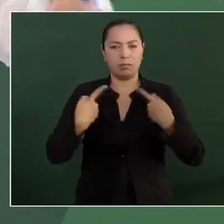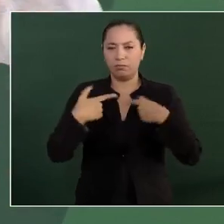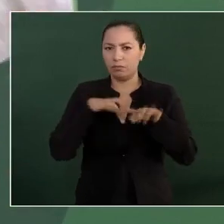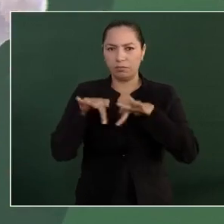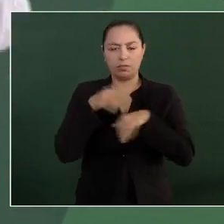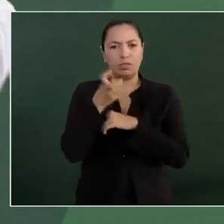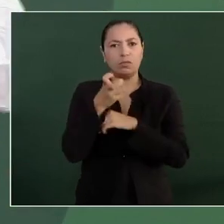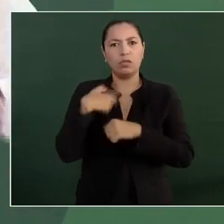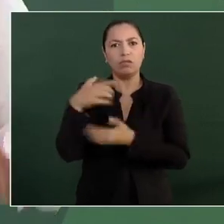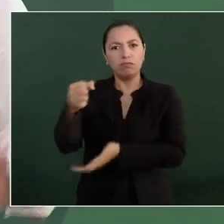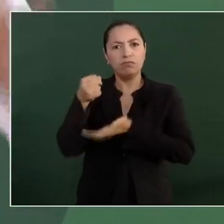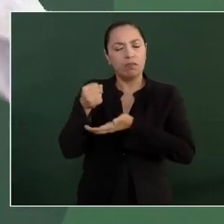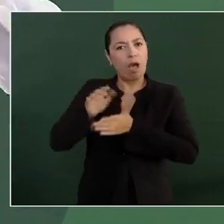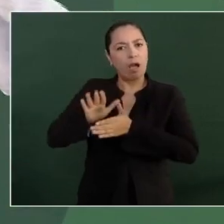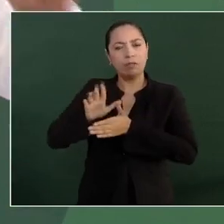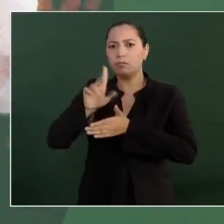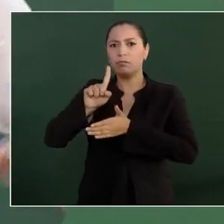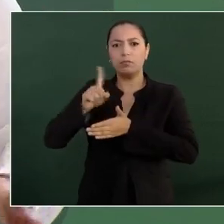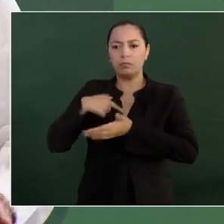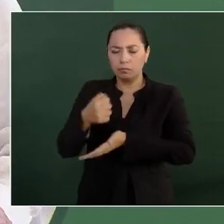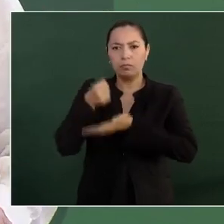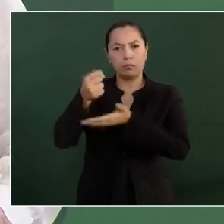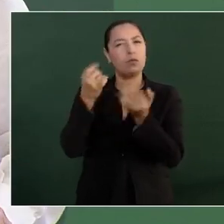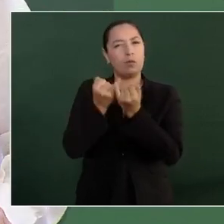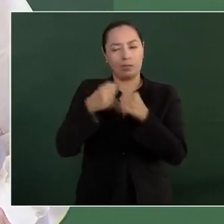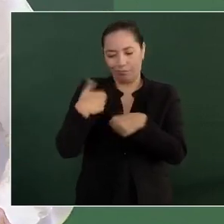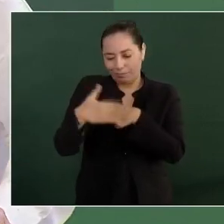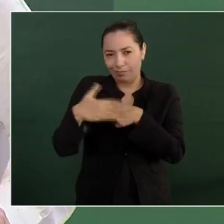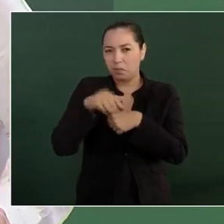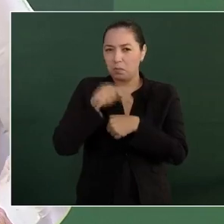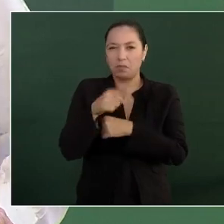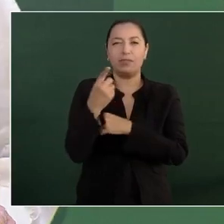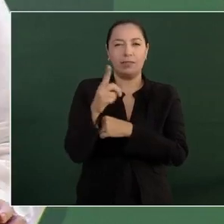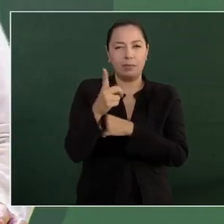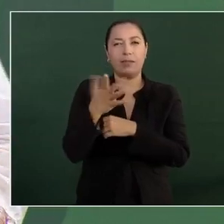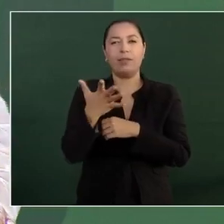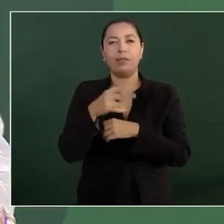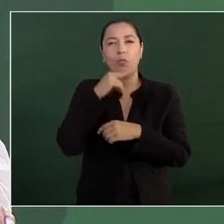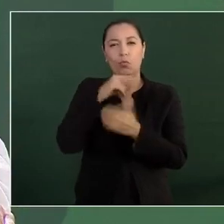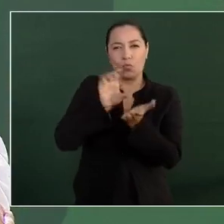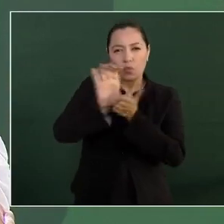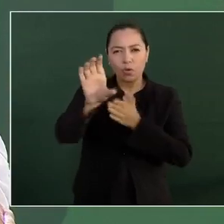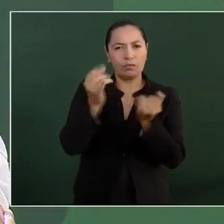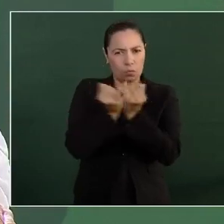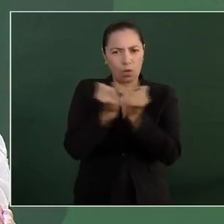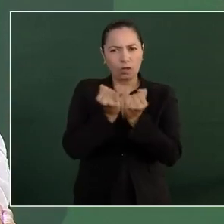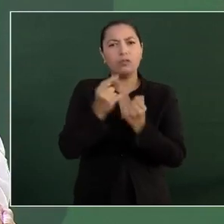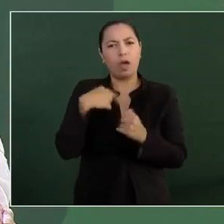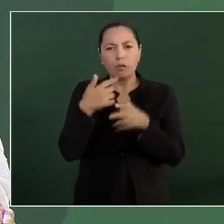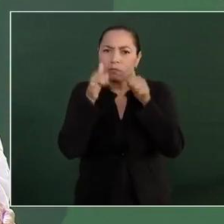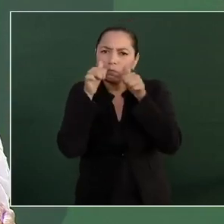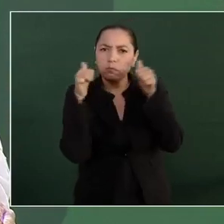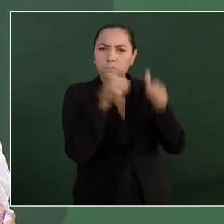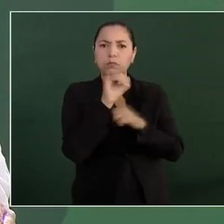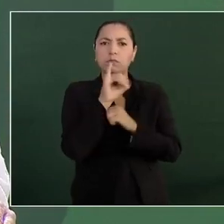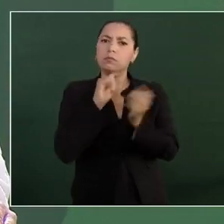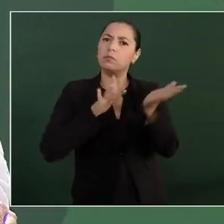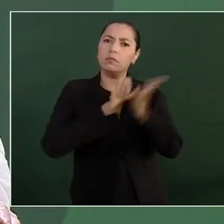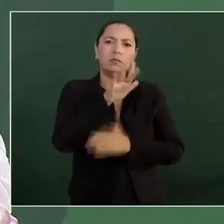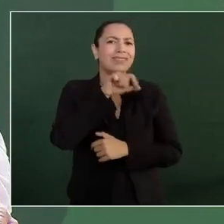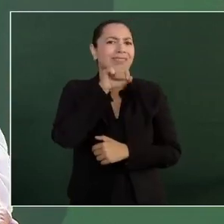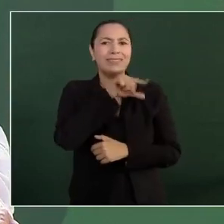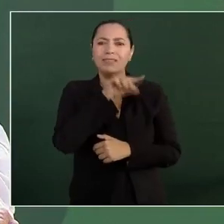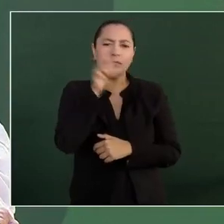retenemos, van a llegar a diciembre como todo el tiempo para pedir que los aguinaldos, que esto, pues vamos a estar atentos, vamos a apoyarlos como